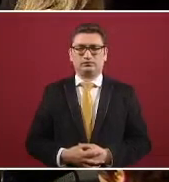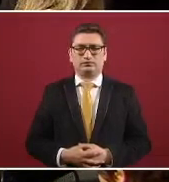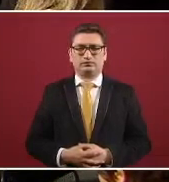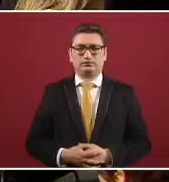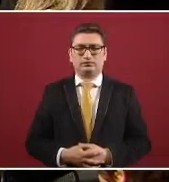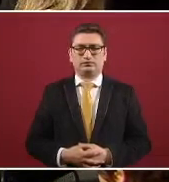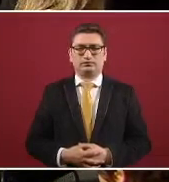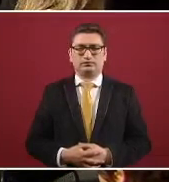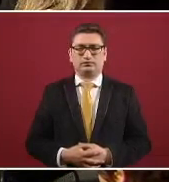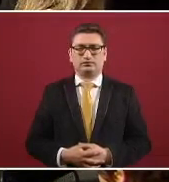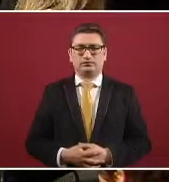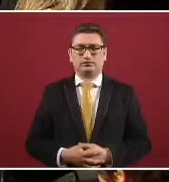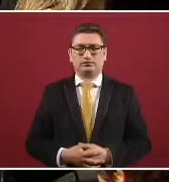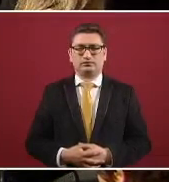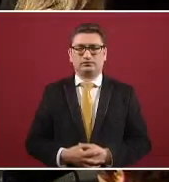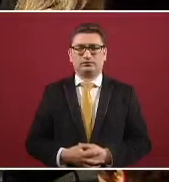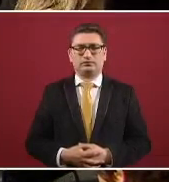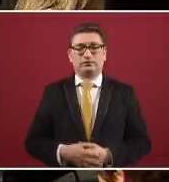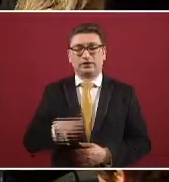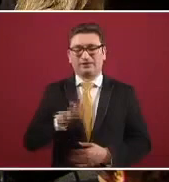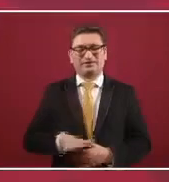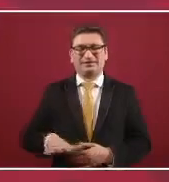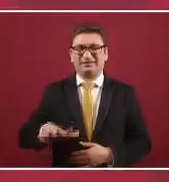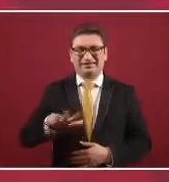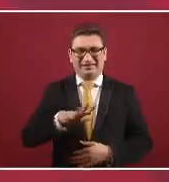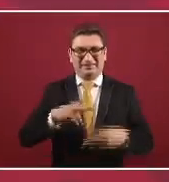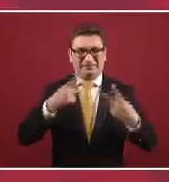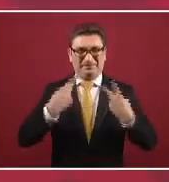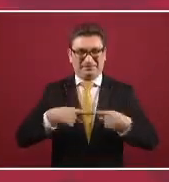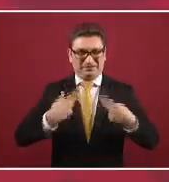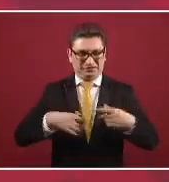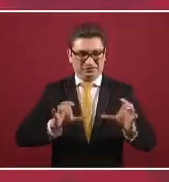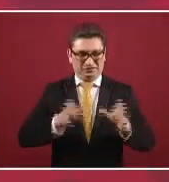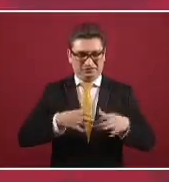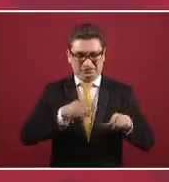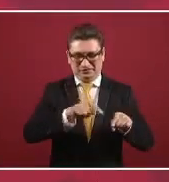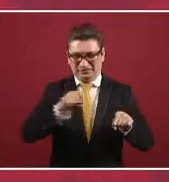la gente de las comunidades afectadas